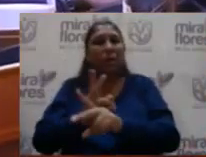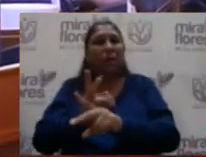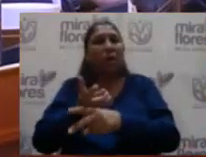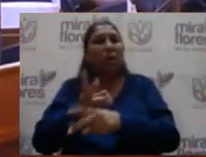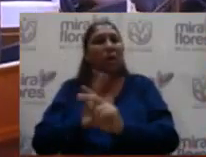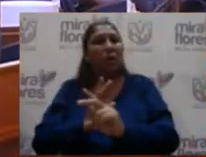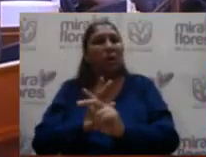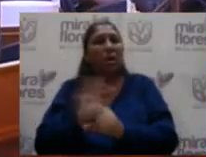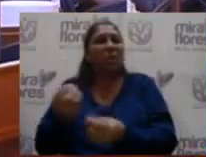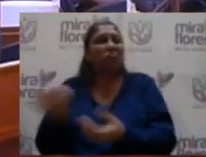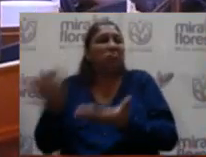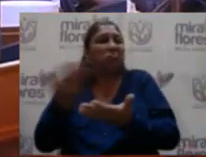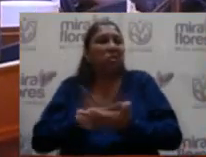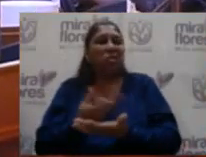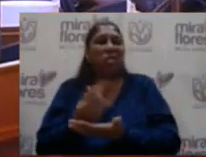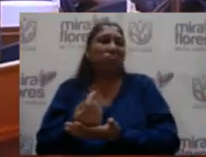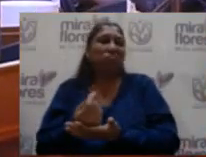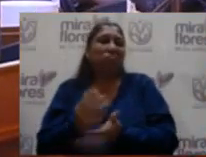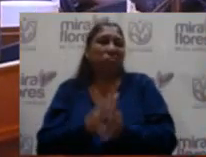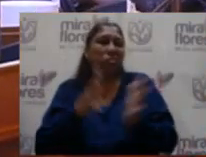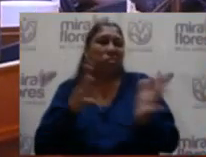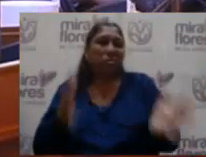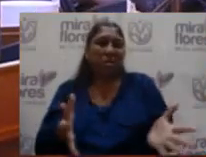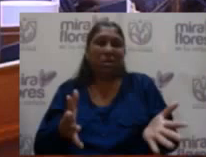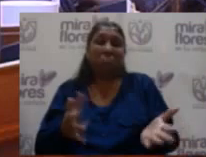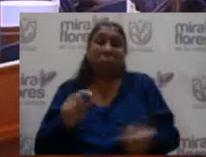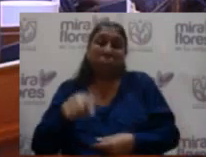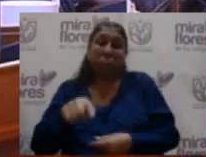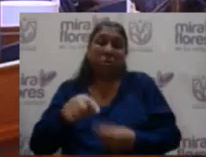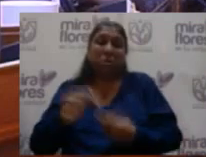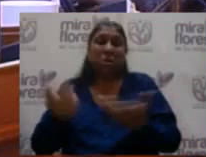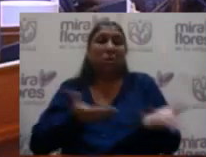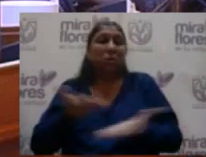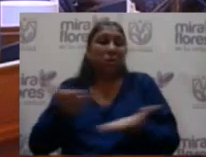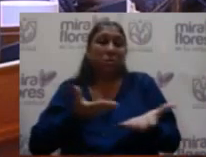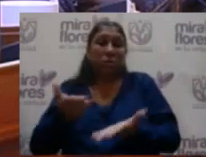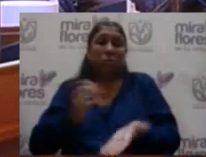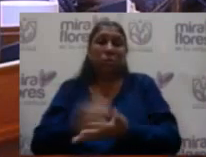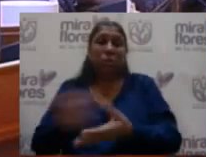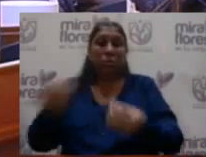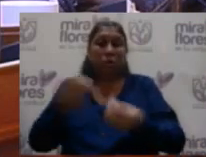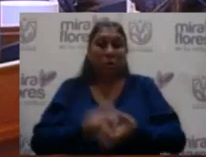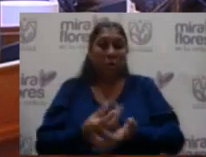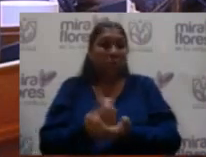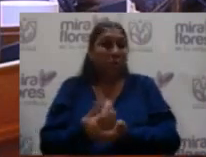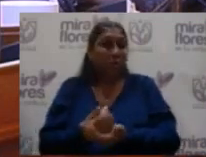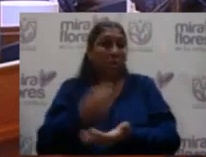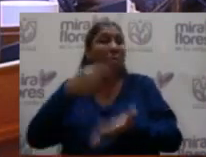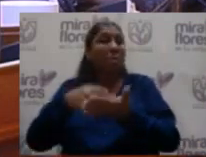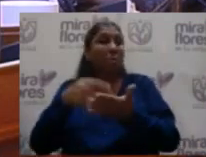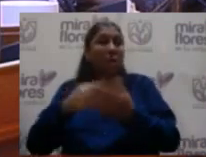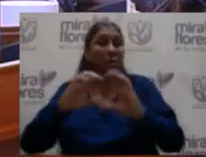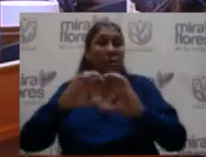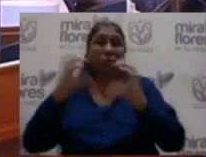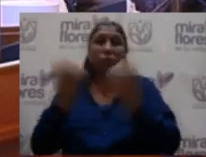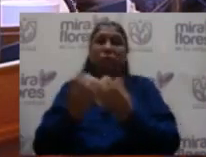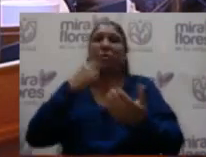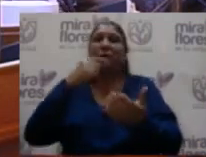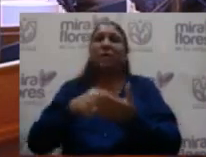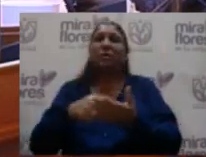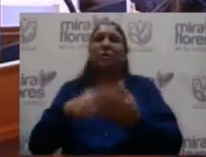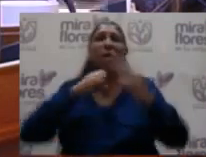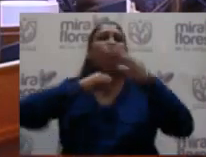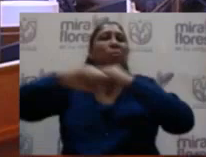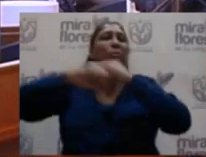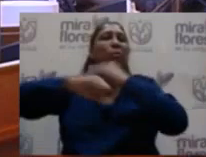mayor utilidad porque es un servicio, lo que da la utilidad para este consorcio es la publicidad que van a